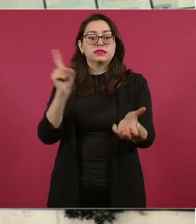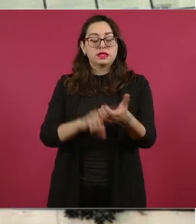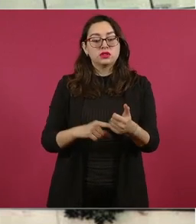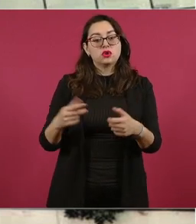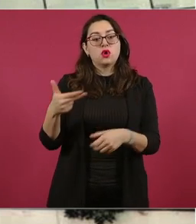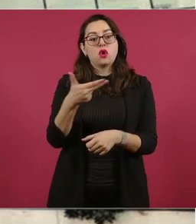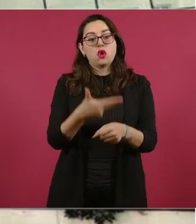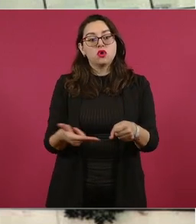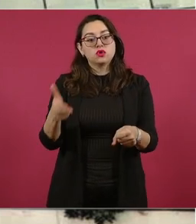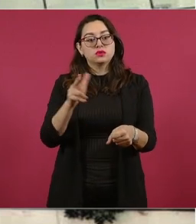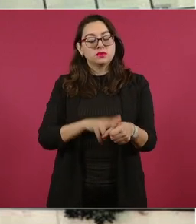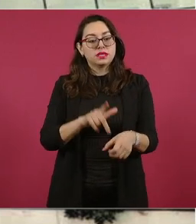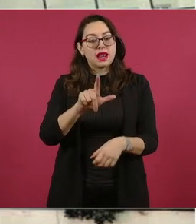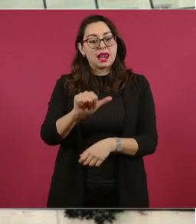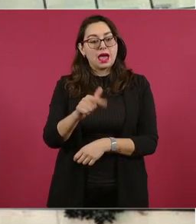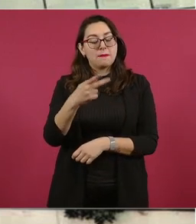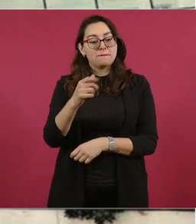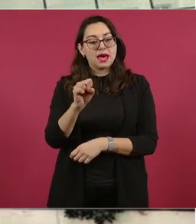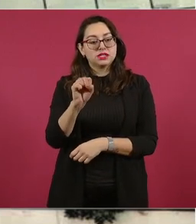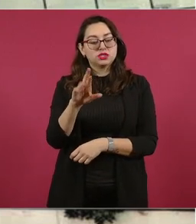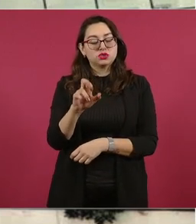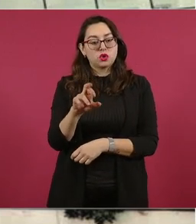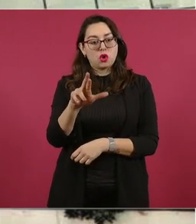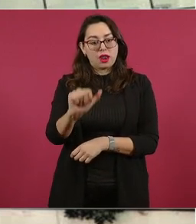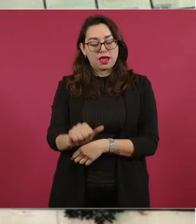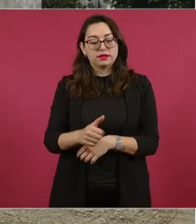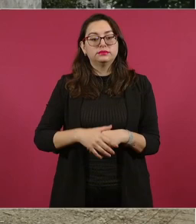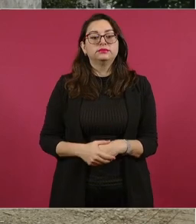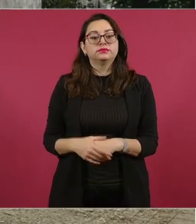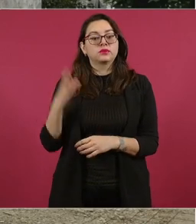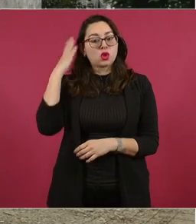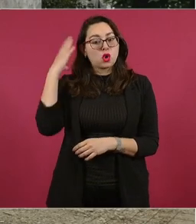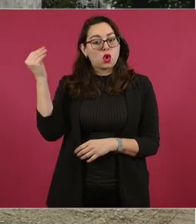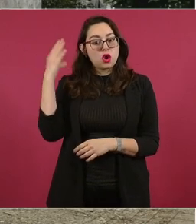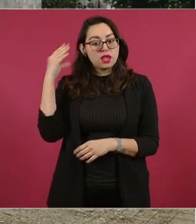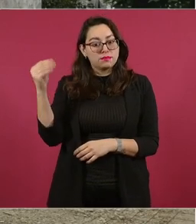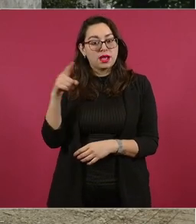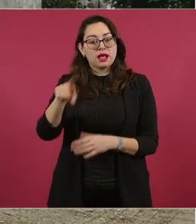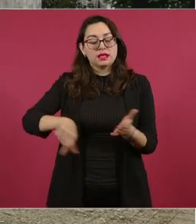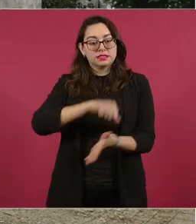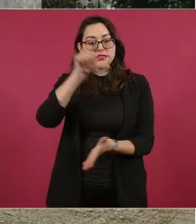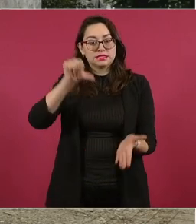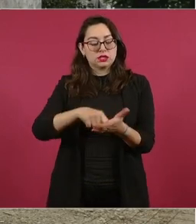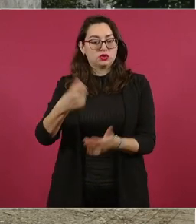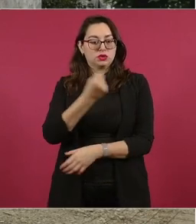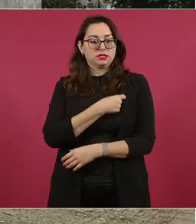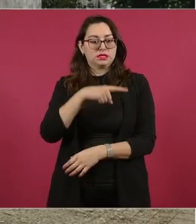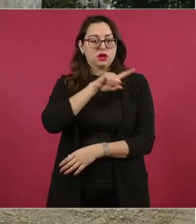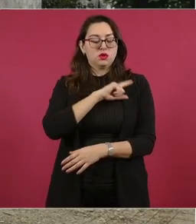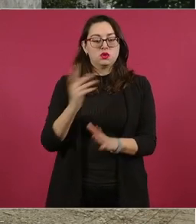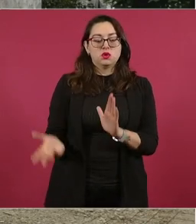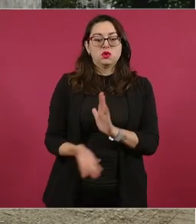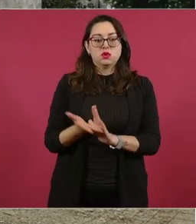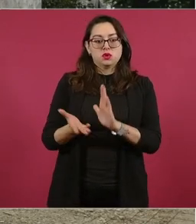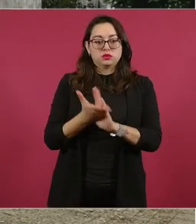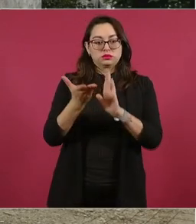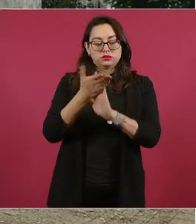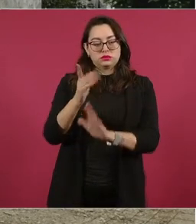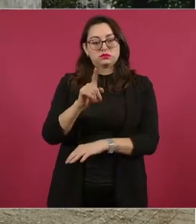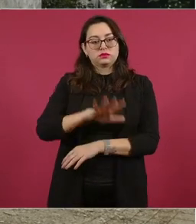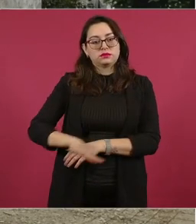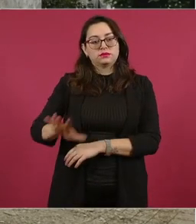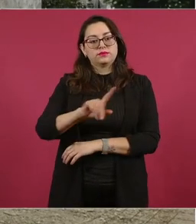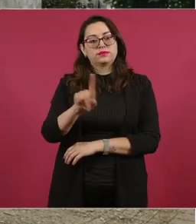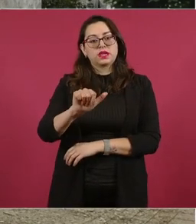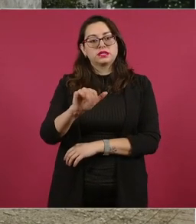Pastora. La siguiente, en el caso de Colima, se está ya concluyendo este centro de salud de Zacualpan, que